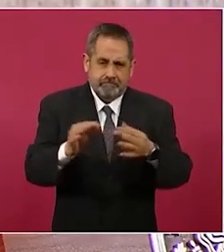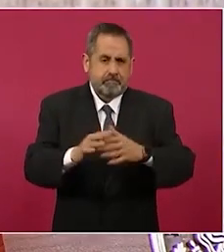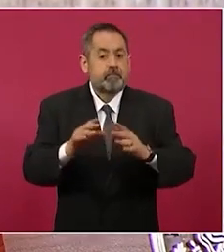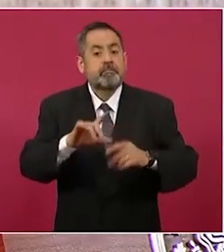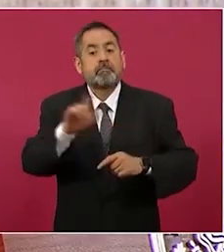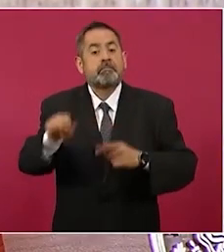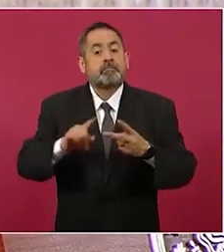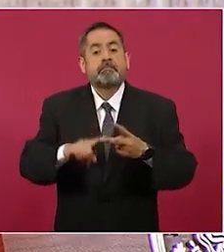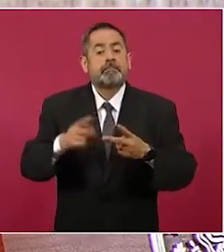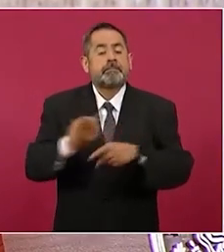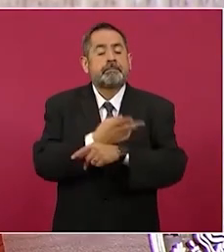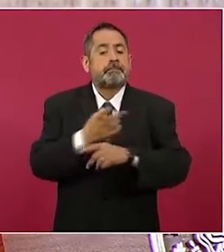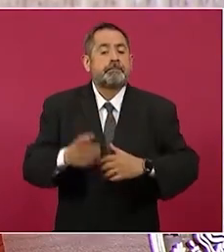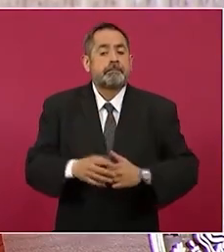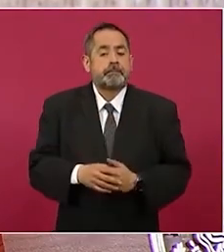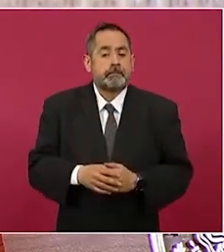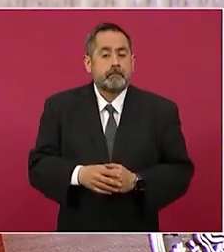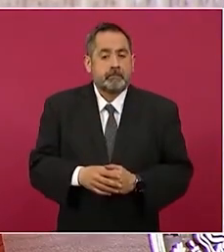Luego,